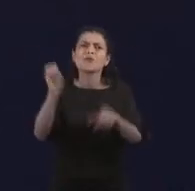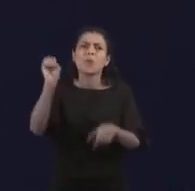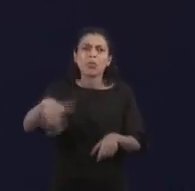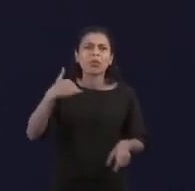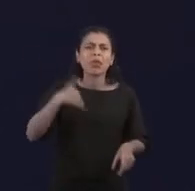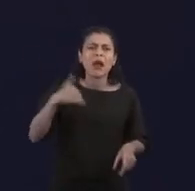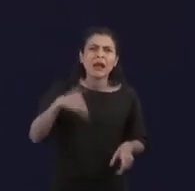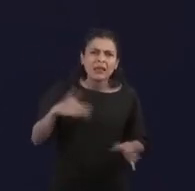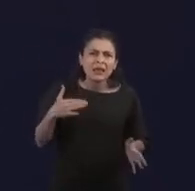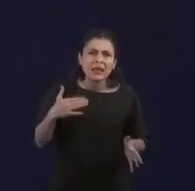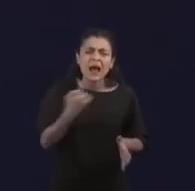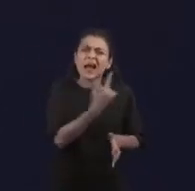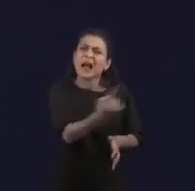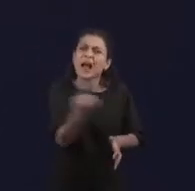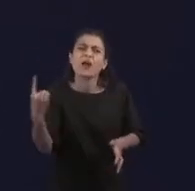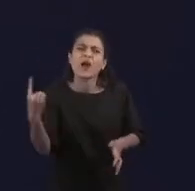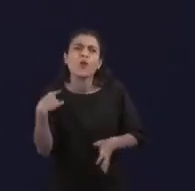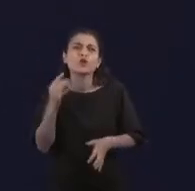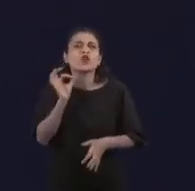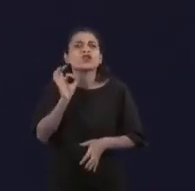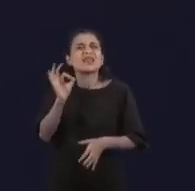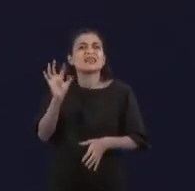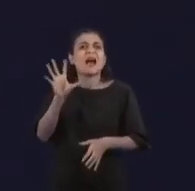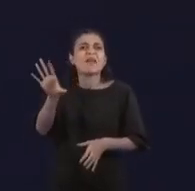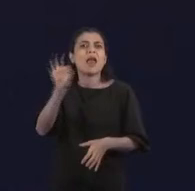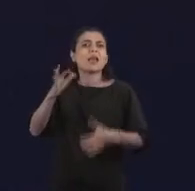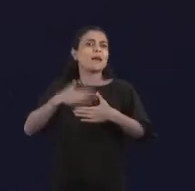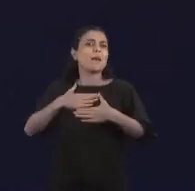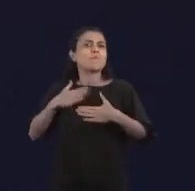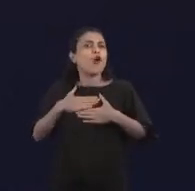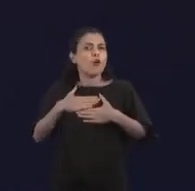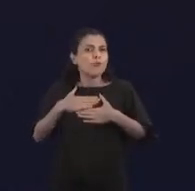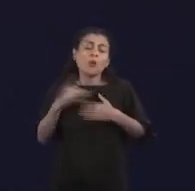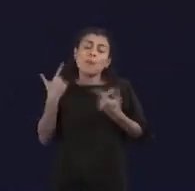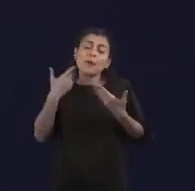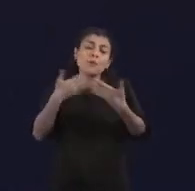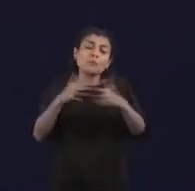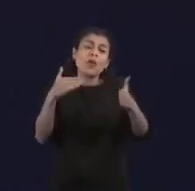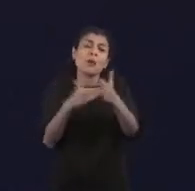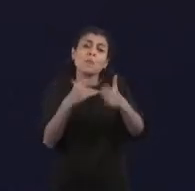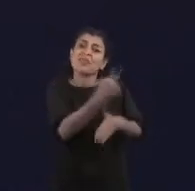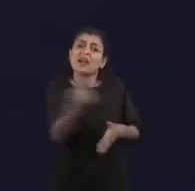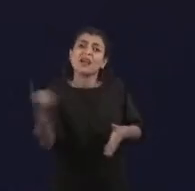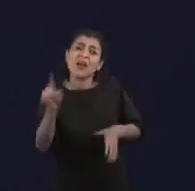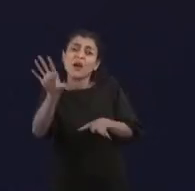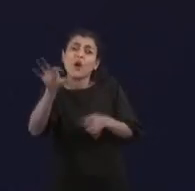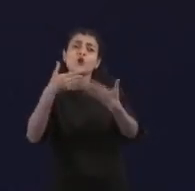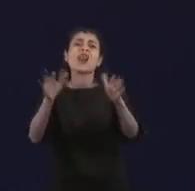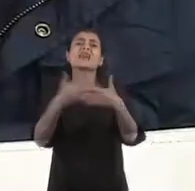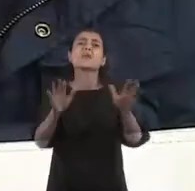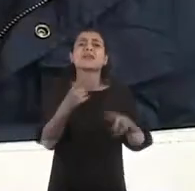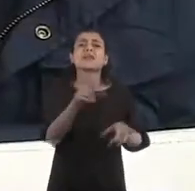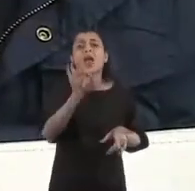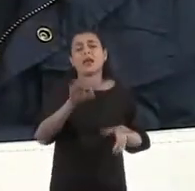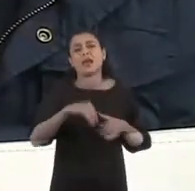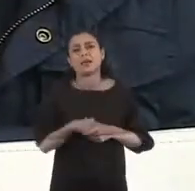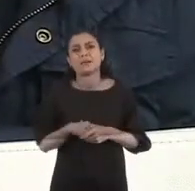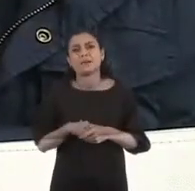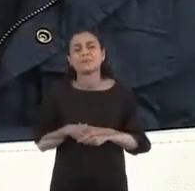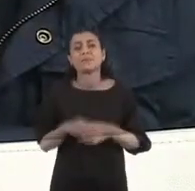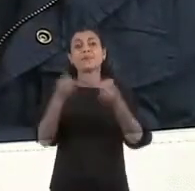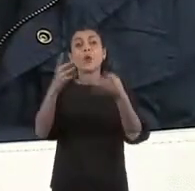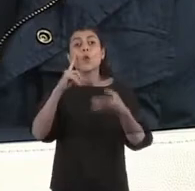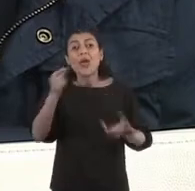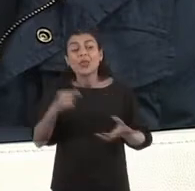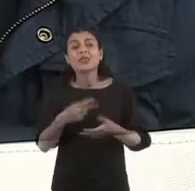argentinos, cada uno ya tenemos una elección hecha, ¿no? Pero eso lo vamos a dejar a criterio de cada uno. Buen día, vocero. ¿Cómo andás?